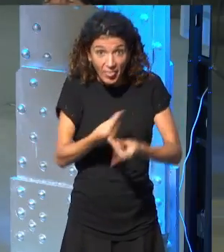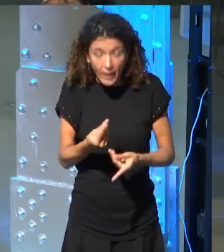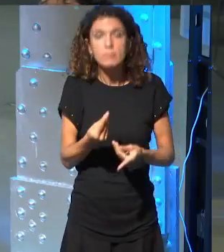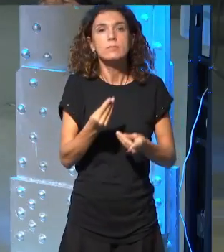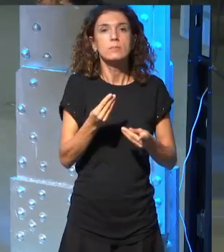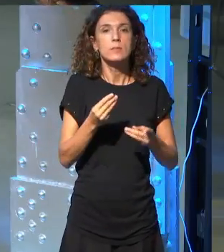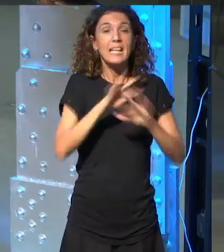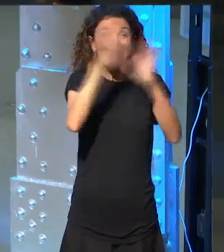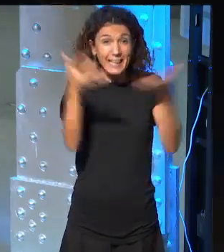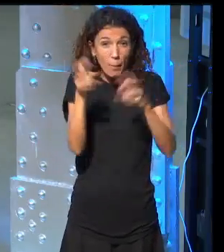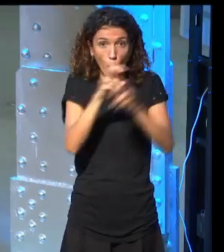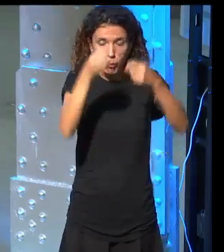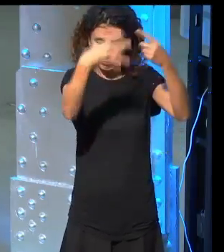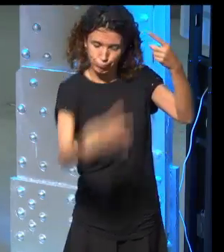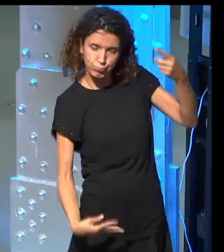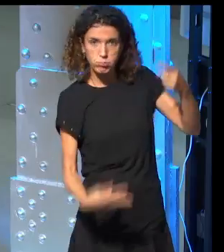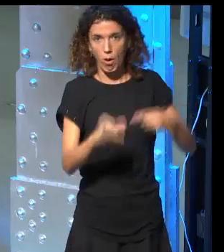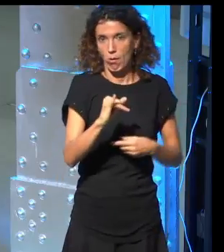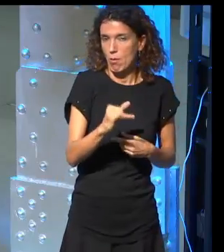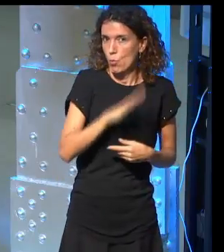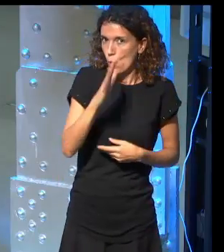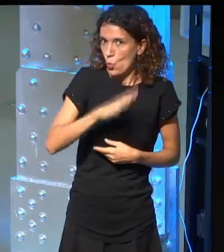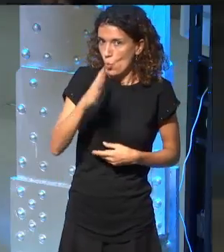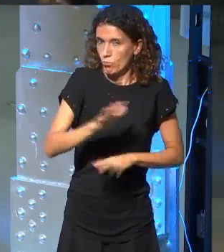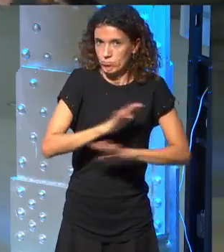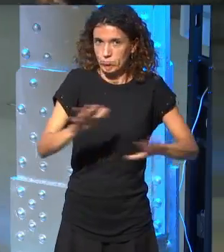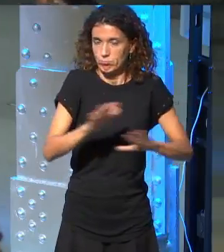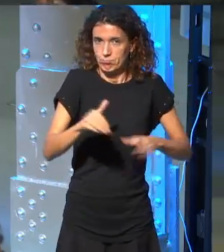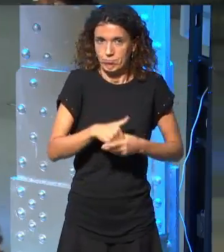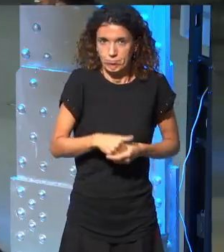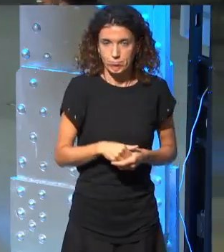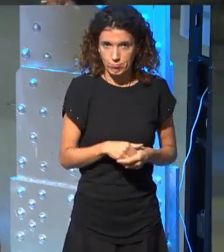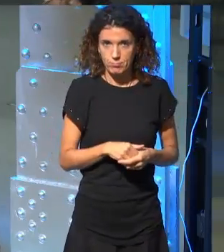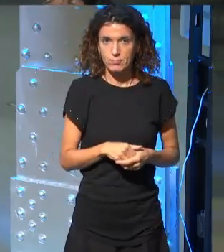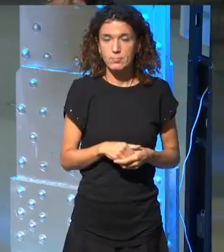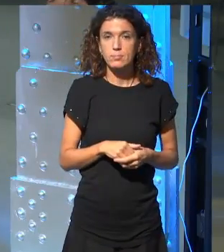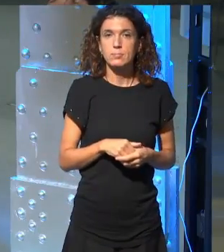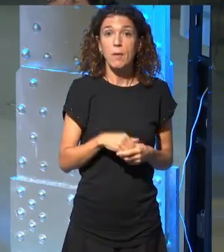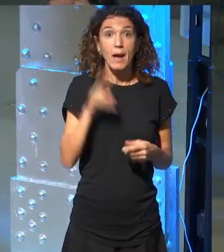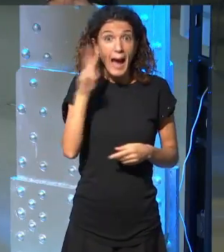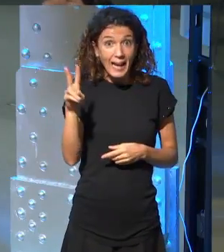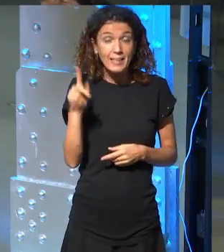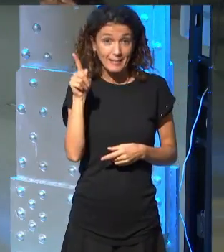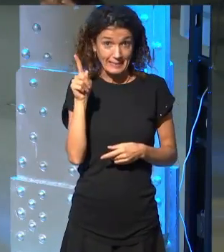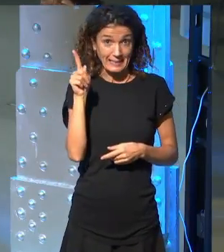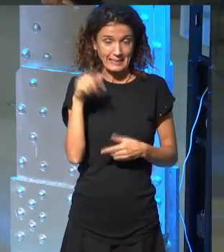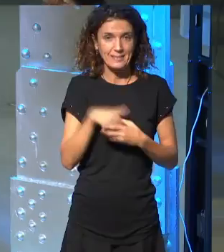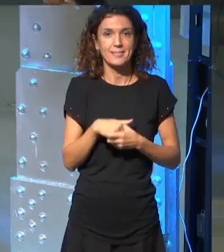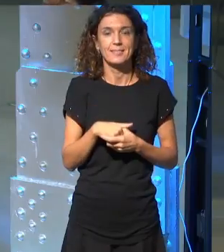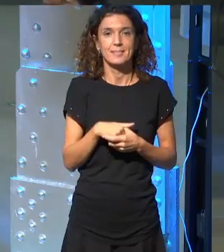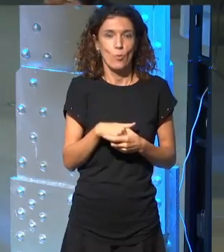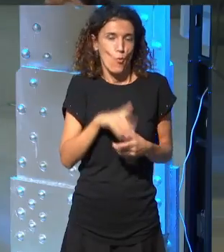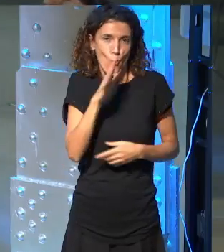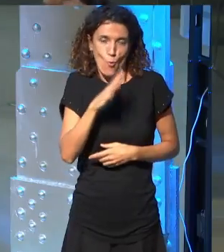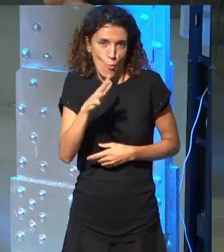tiene 1.300. Aún sí, no está mal. Sí, sí. Es una pasada. Me encanta y... Julio Romero. Julio Romero ahí, 98. Julio Romero